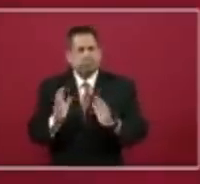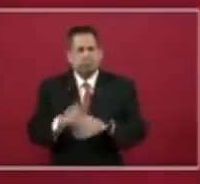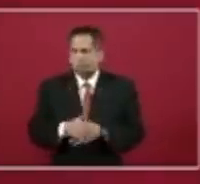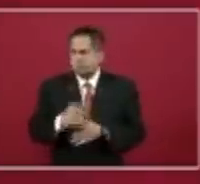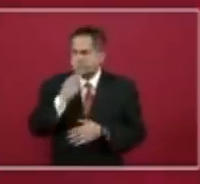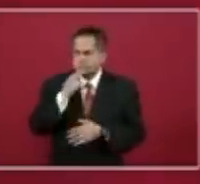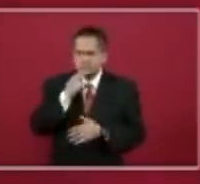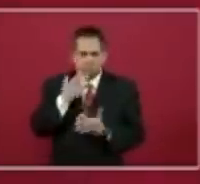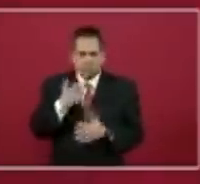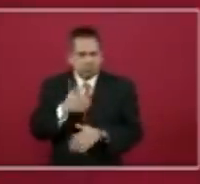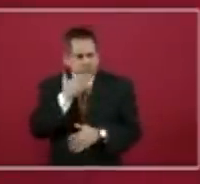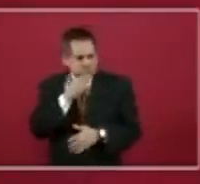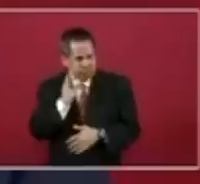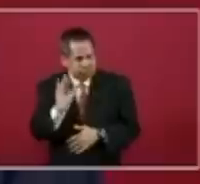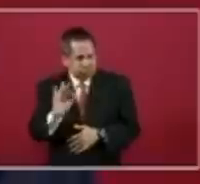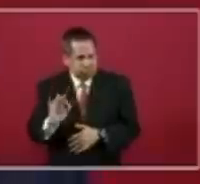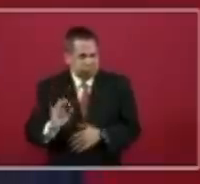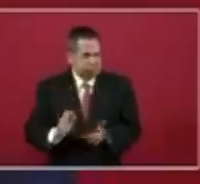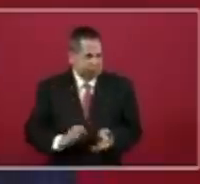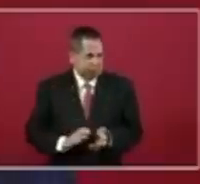funcionan bien,